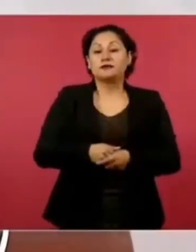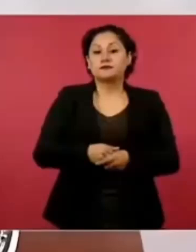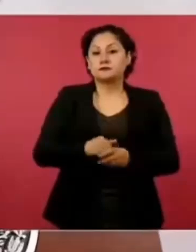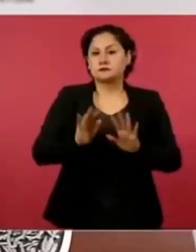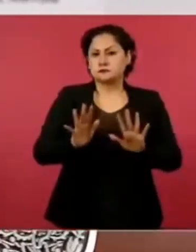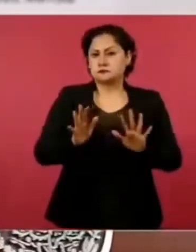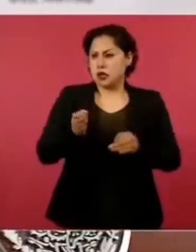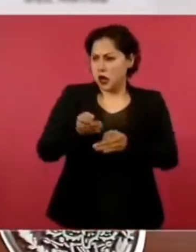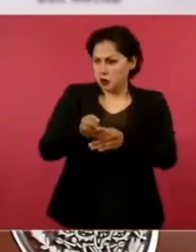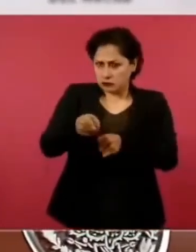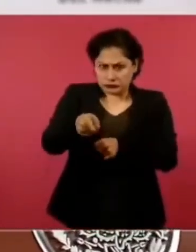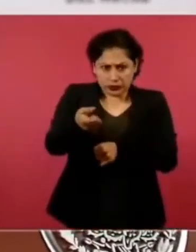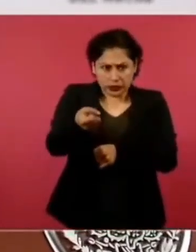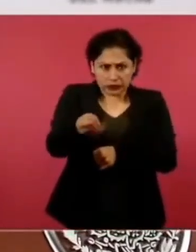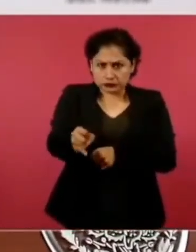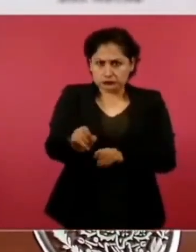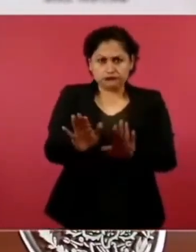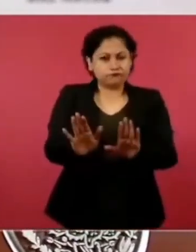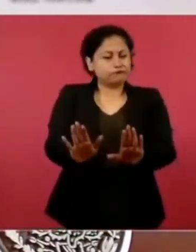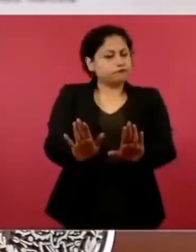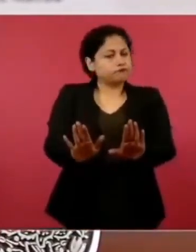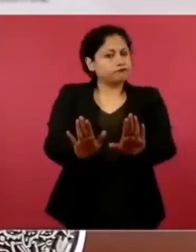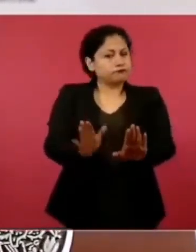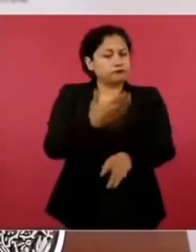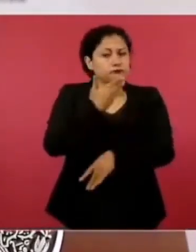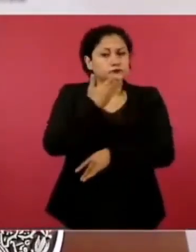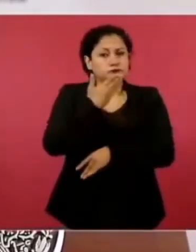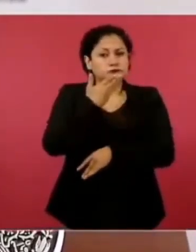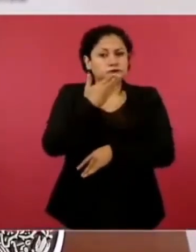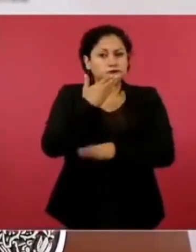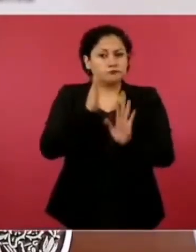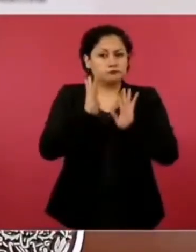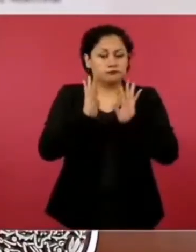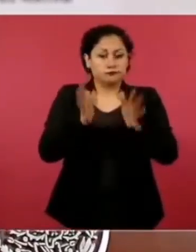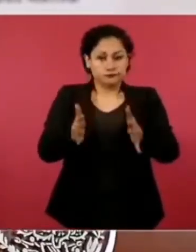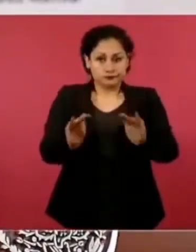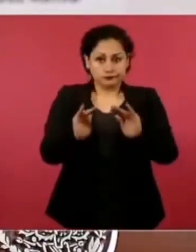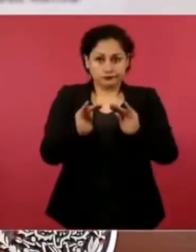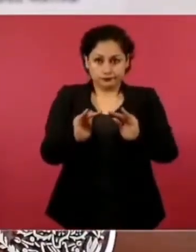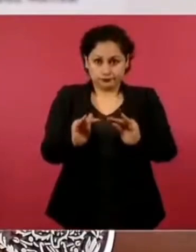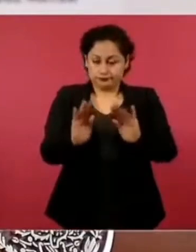bien. Sí. Ya no queremos